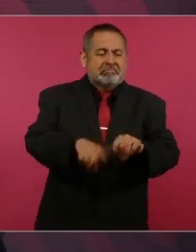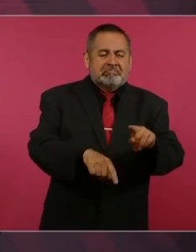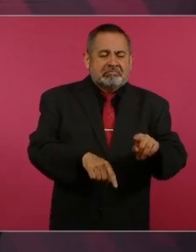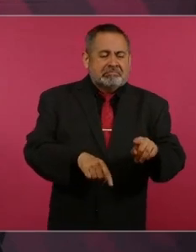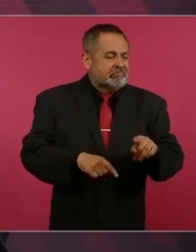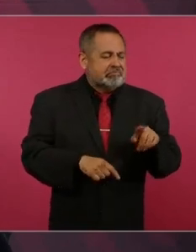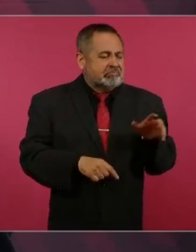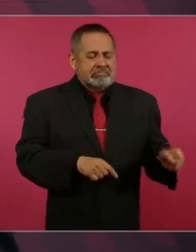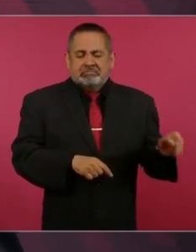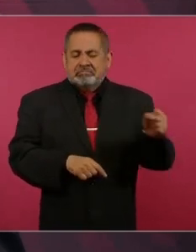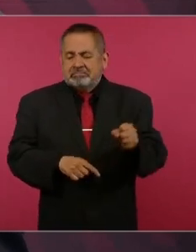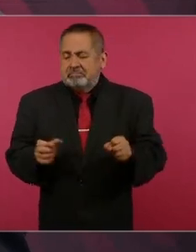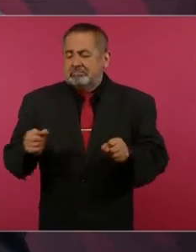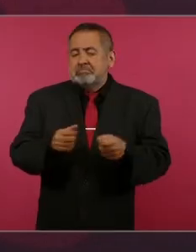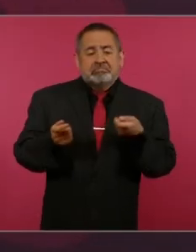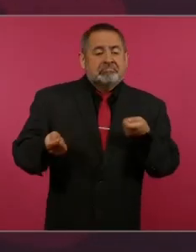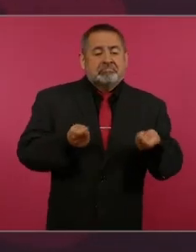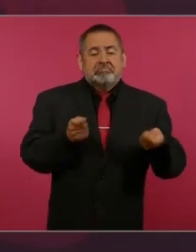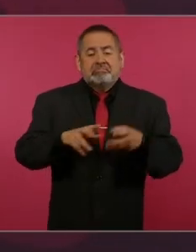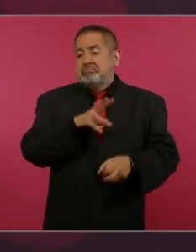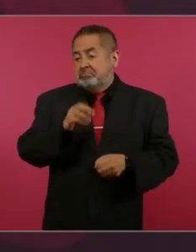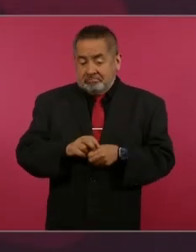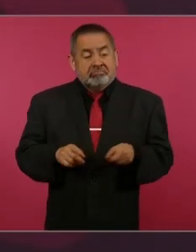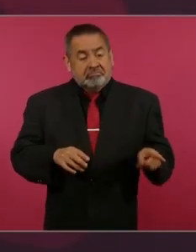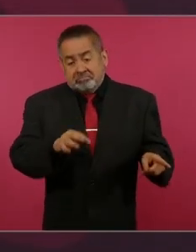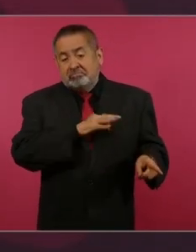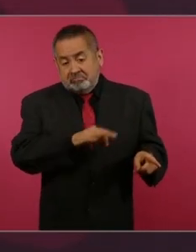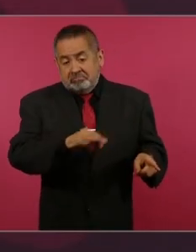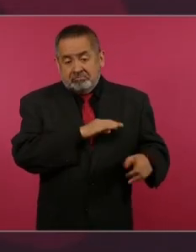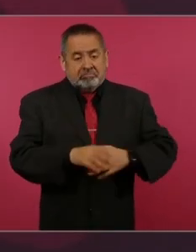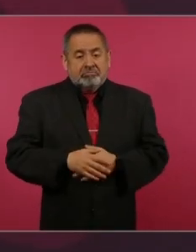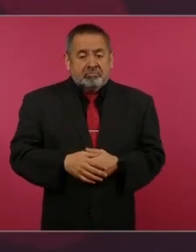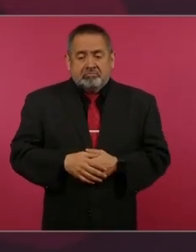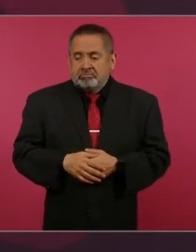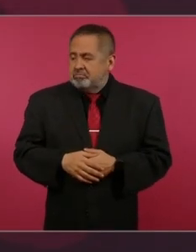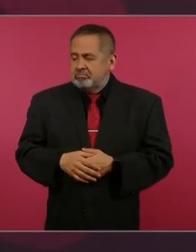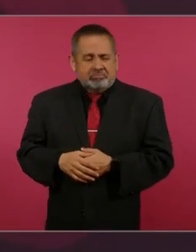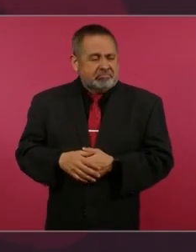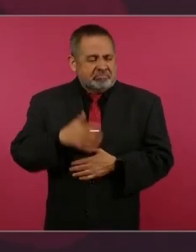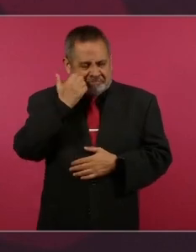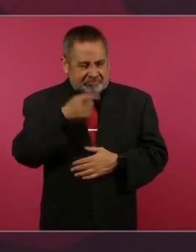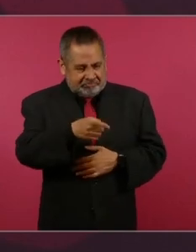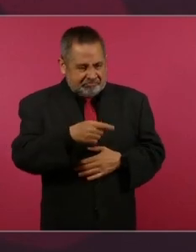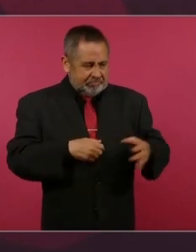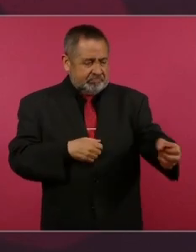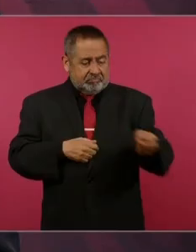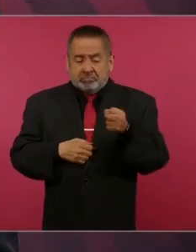y poner por las nubes a cualquier personaje.